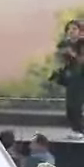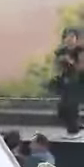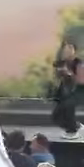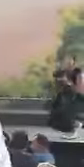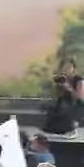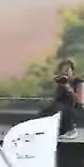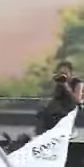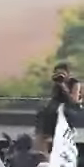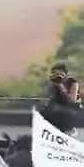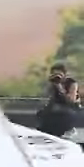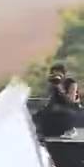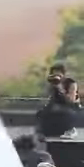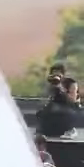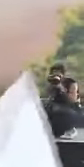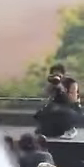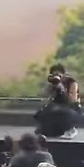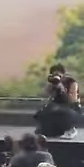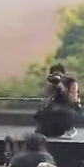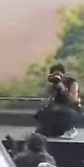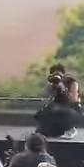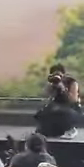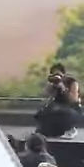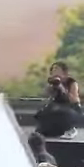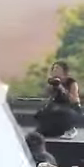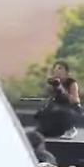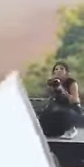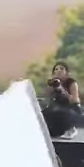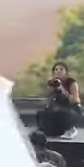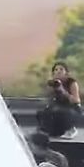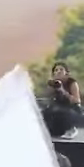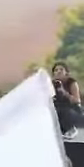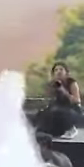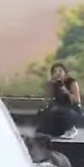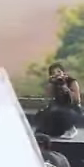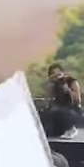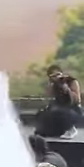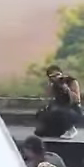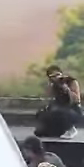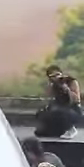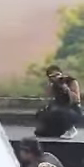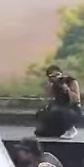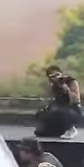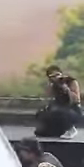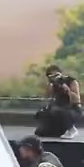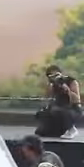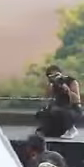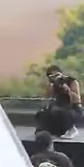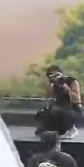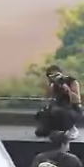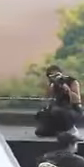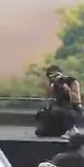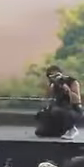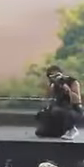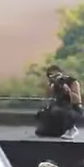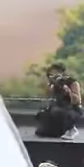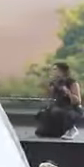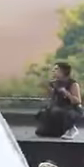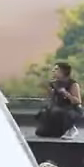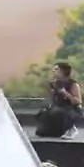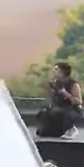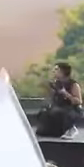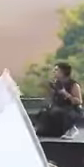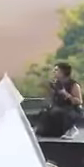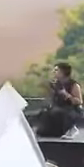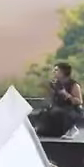Miranda, candidato al Senado de la República por el Estado de México. Mariela Gutiérrez Escalante, candidata al Senado